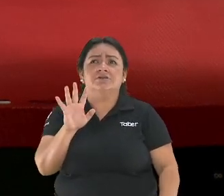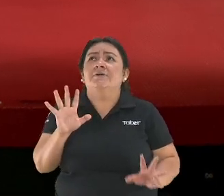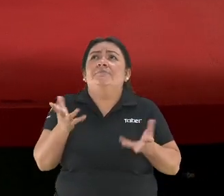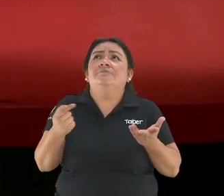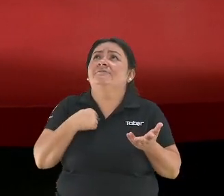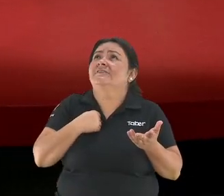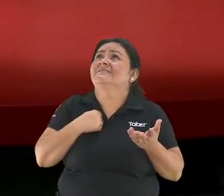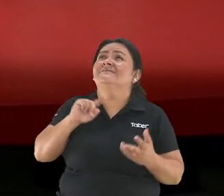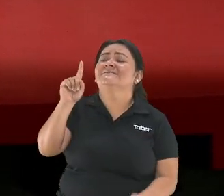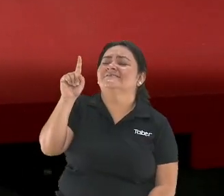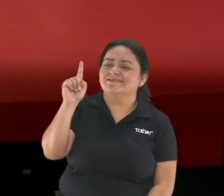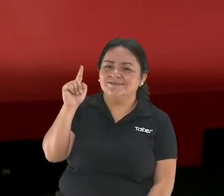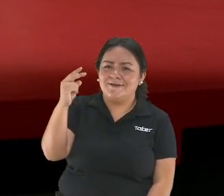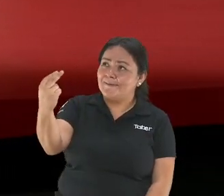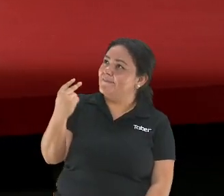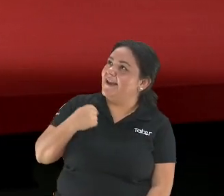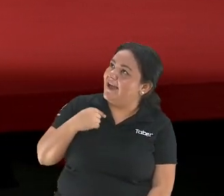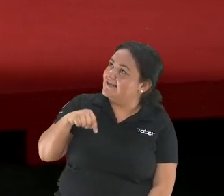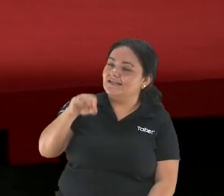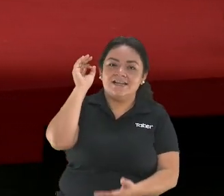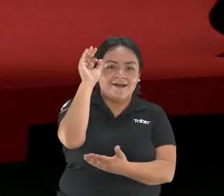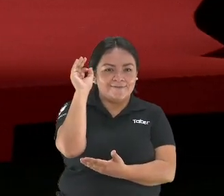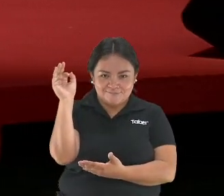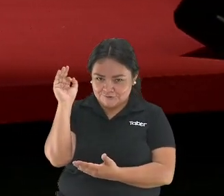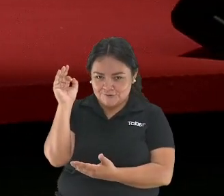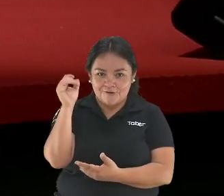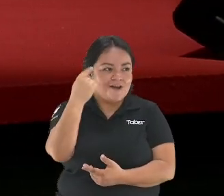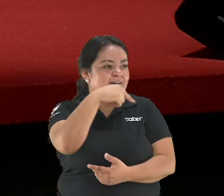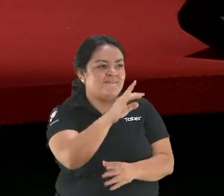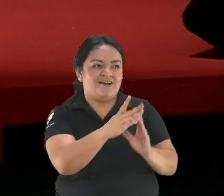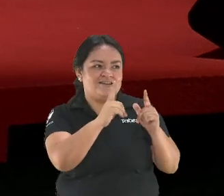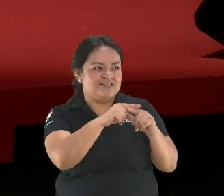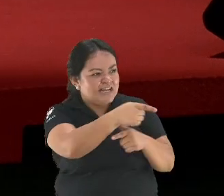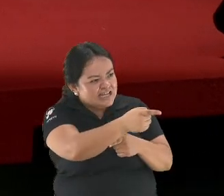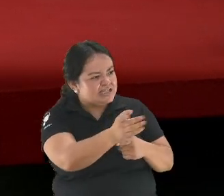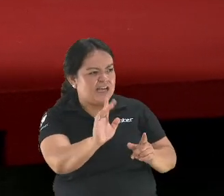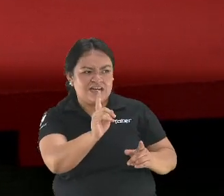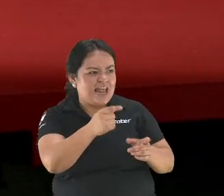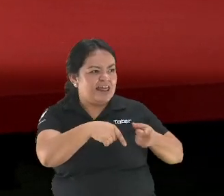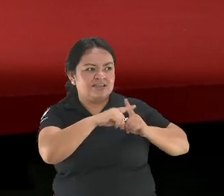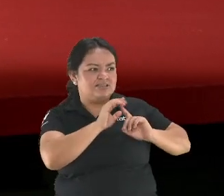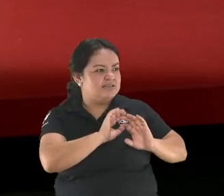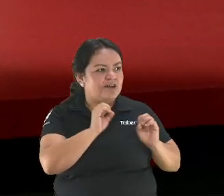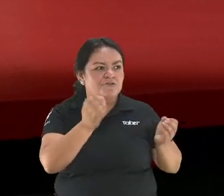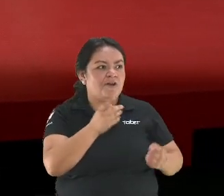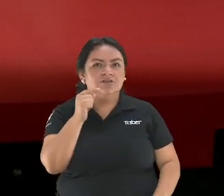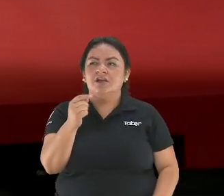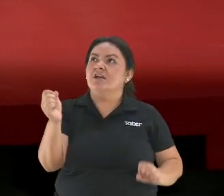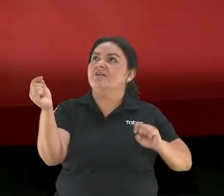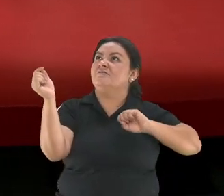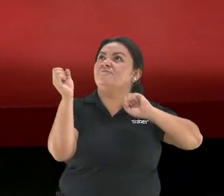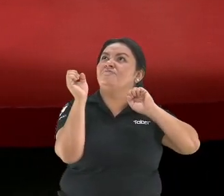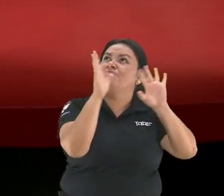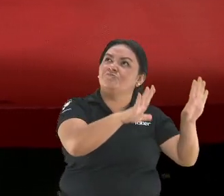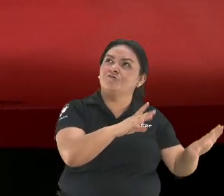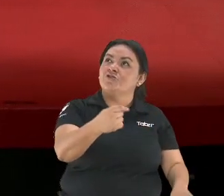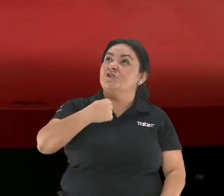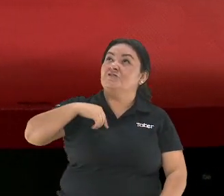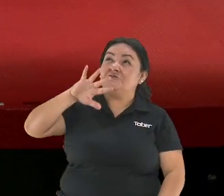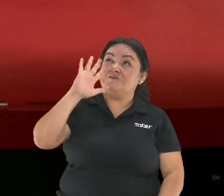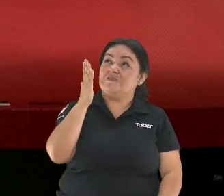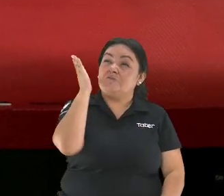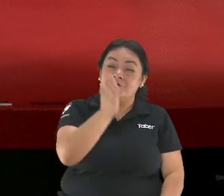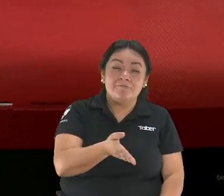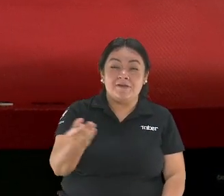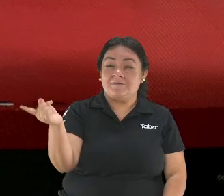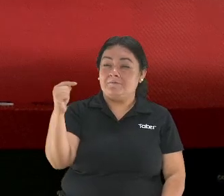yo señor mira aquella persona no va a la iglesia no hace esto no hace lo otro y yo ahí estoy si desde las cinco